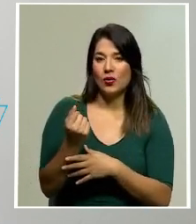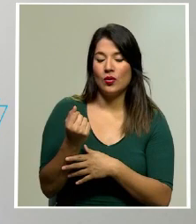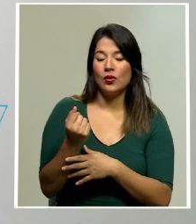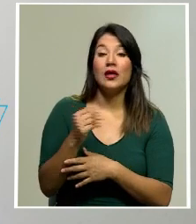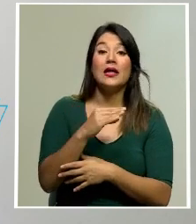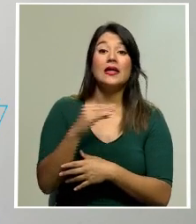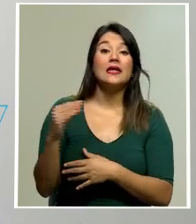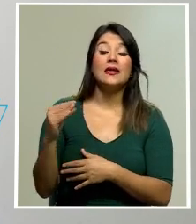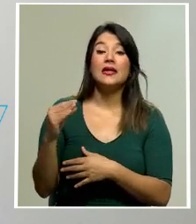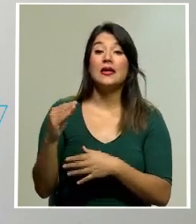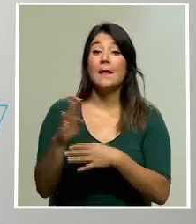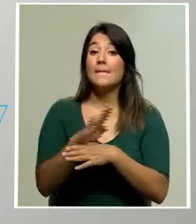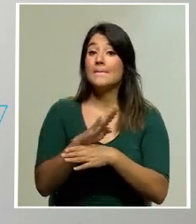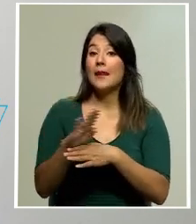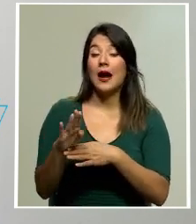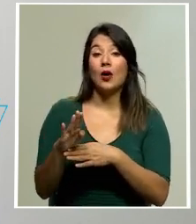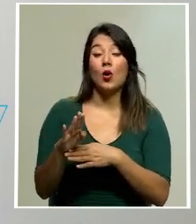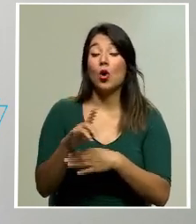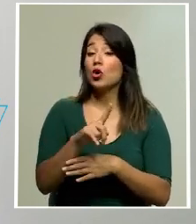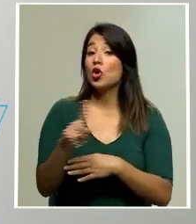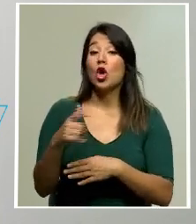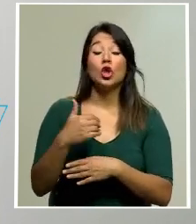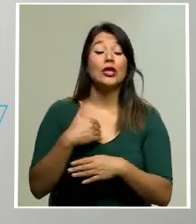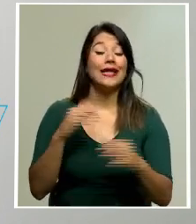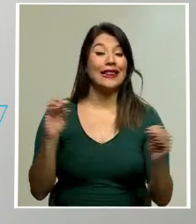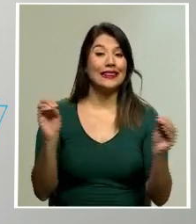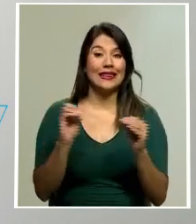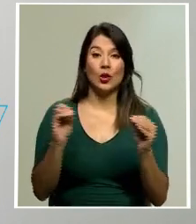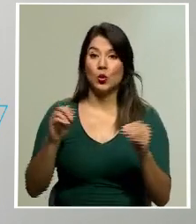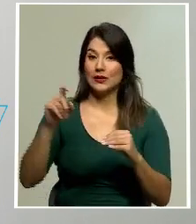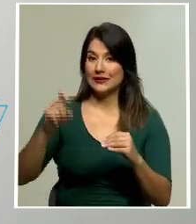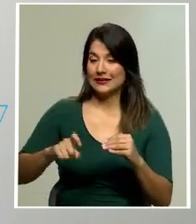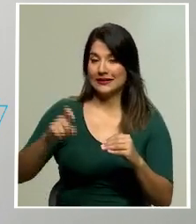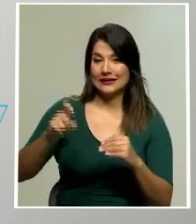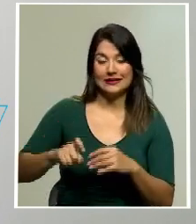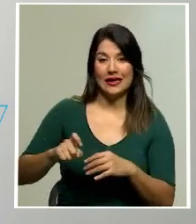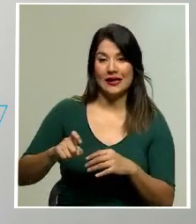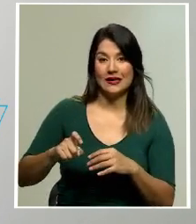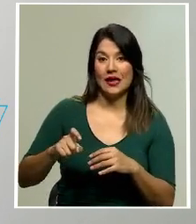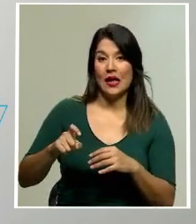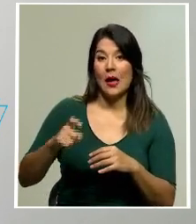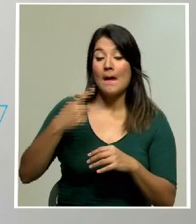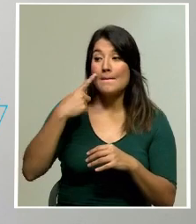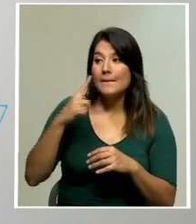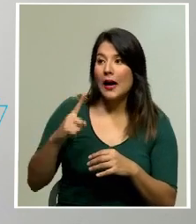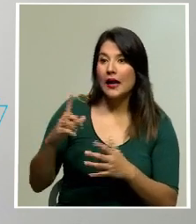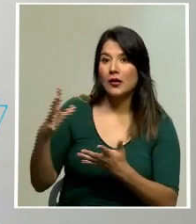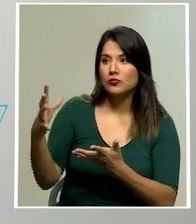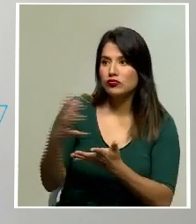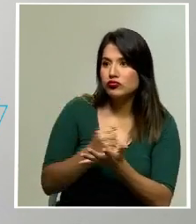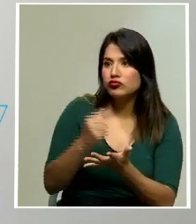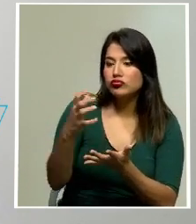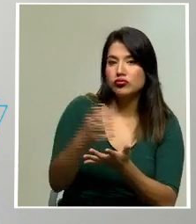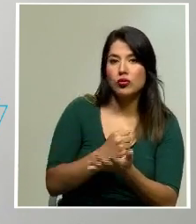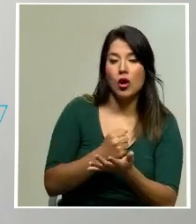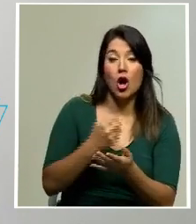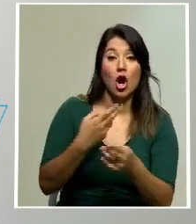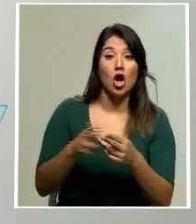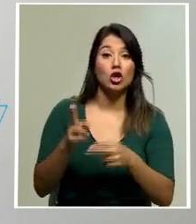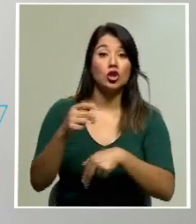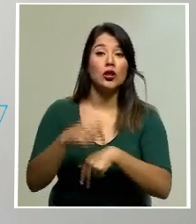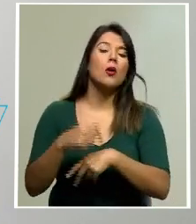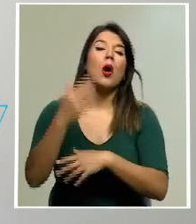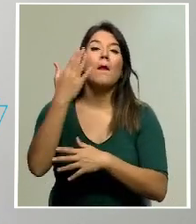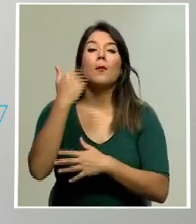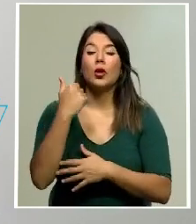y básicamente los bancos no tengan ninguna necesidad de estar captando ni a corto, ni a mediano, ni a largo plazo, porque